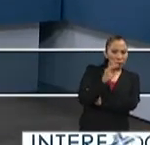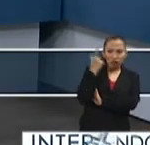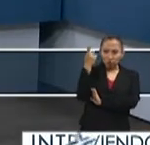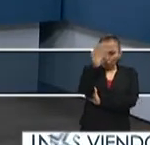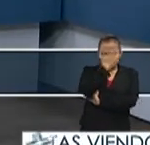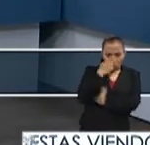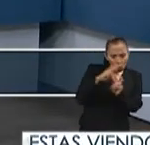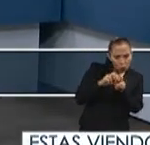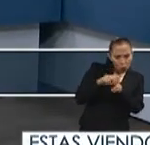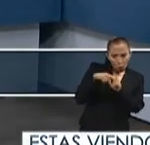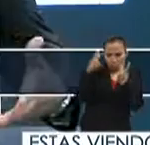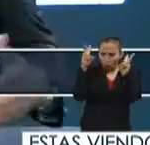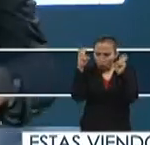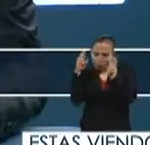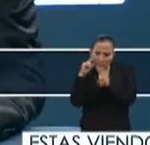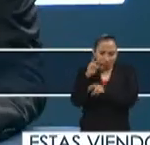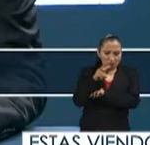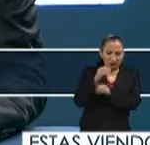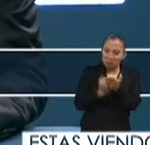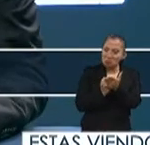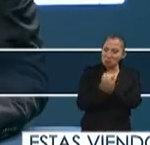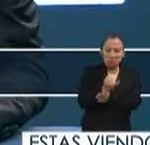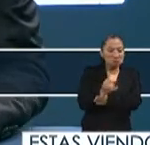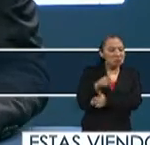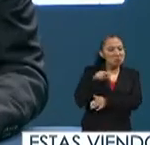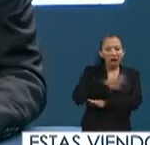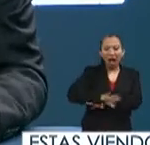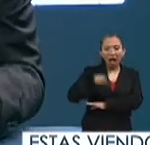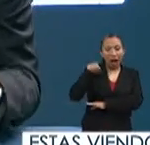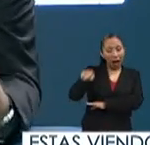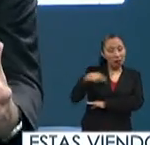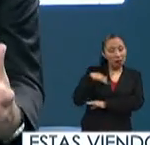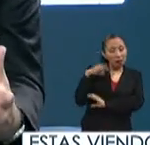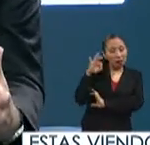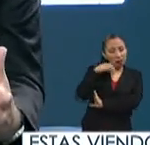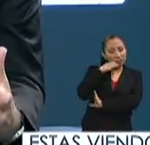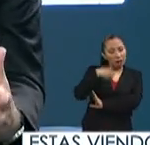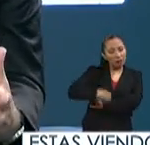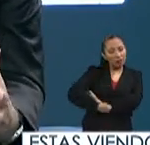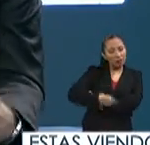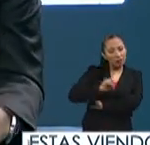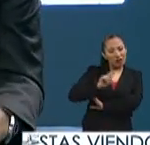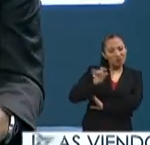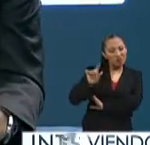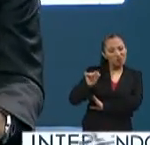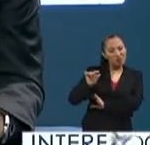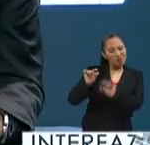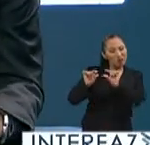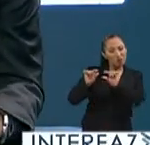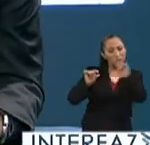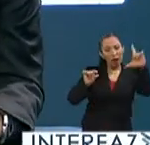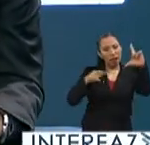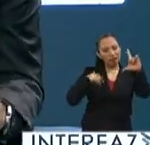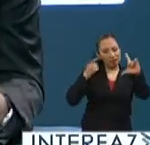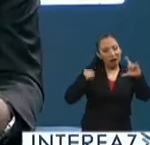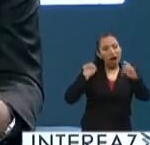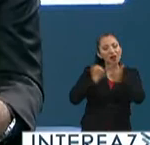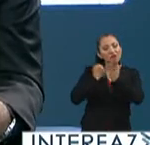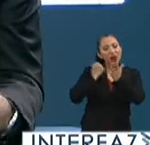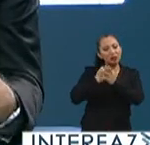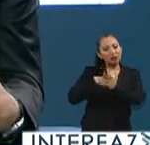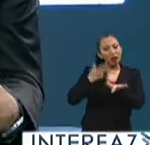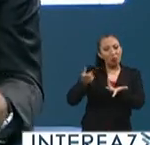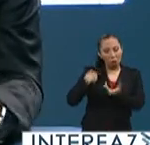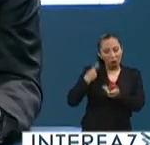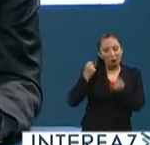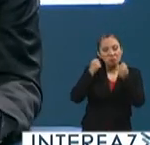su análisis del caso determinó que la probabilidad de que se tratara de un accidente fue pequeña, así que debió haber sido algo